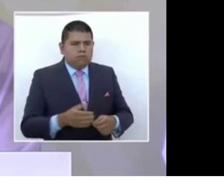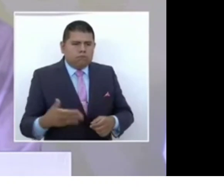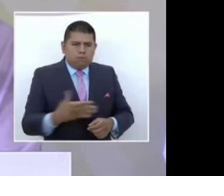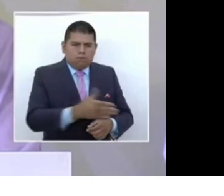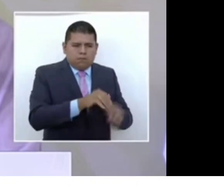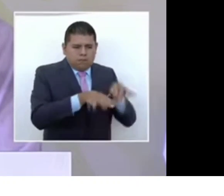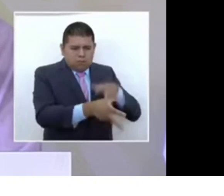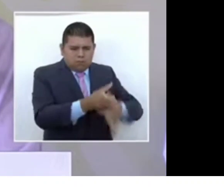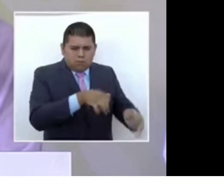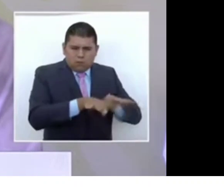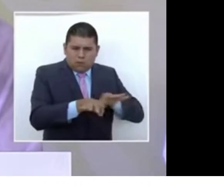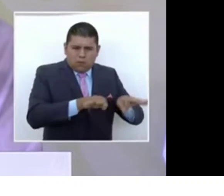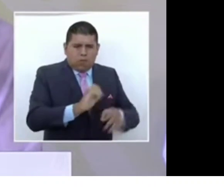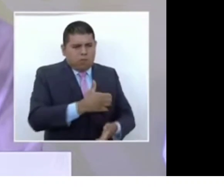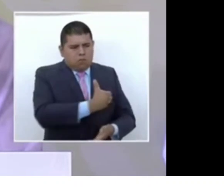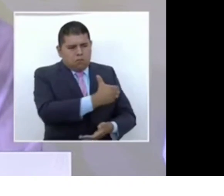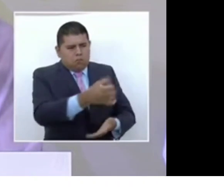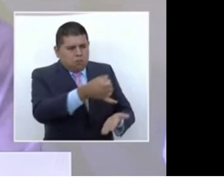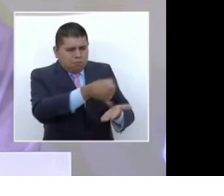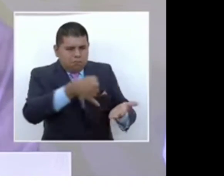pescador. En fin,